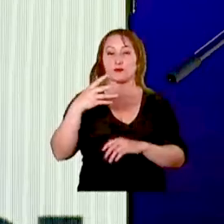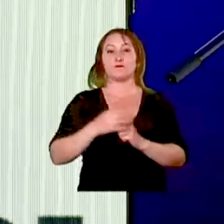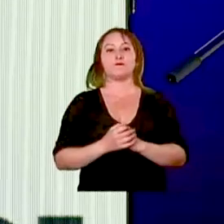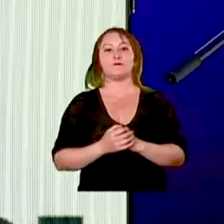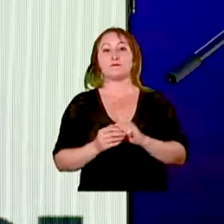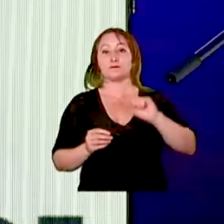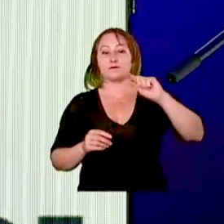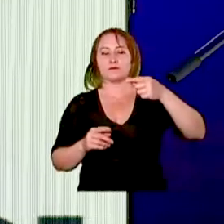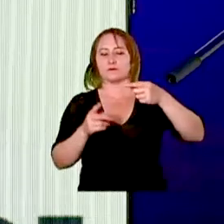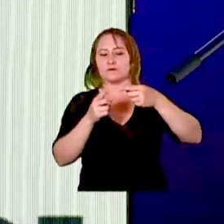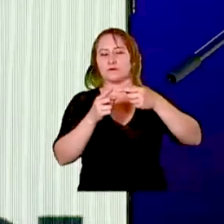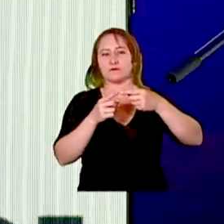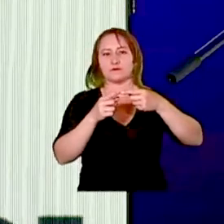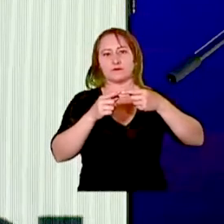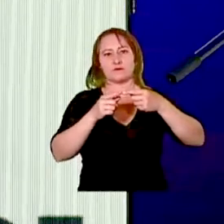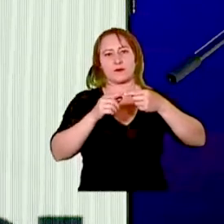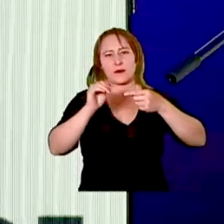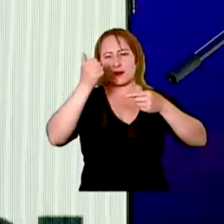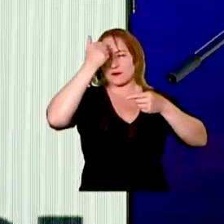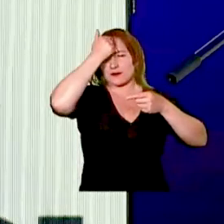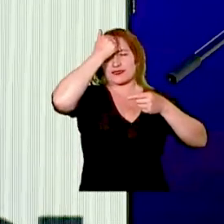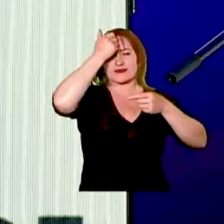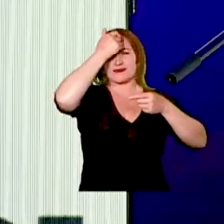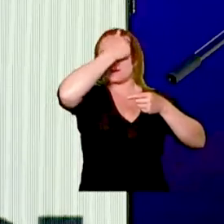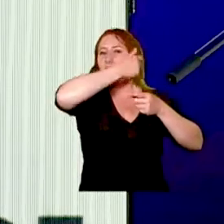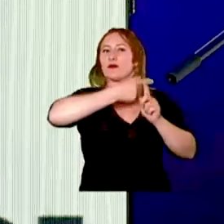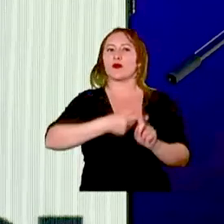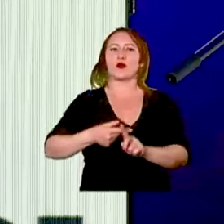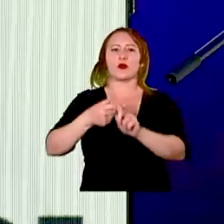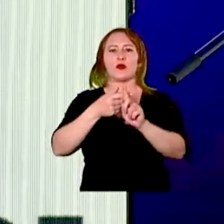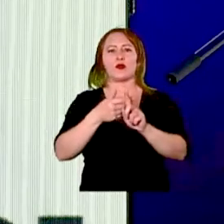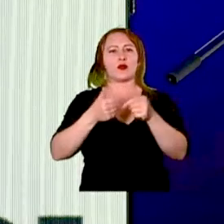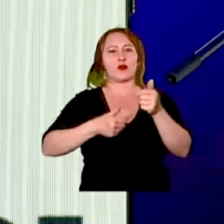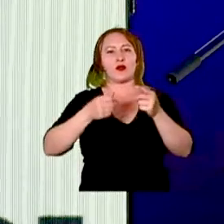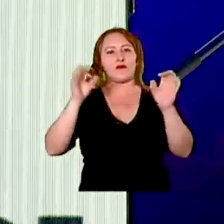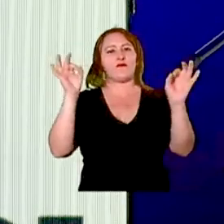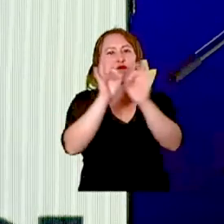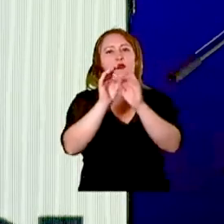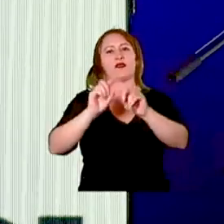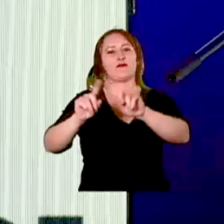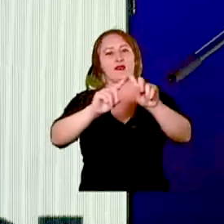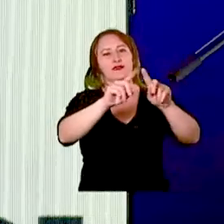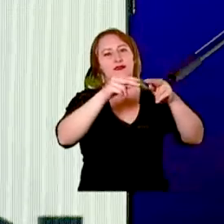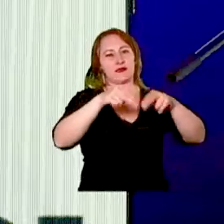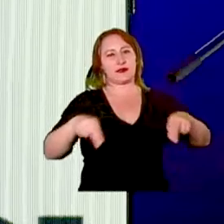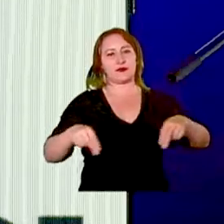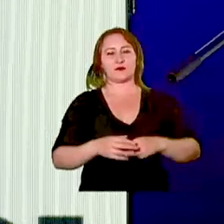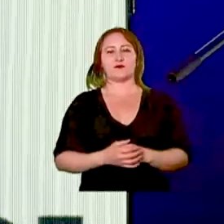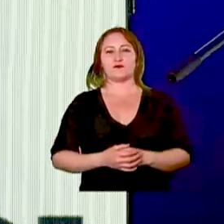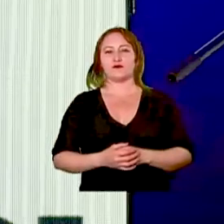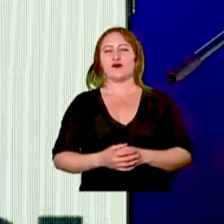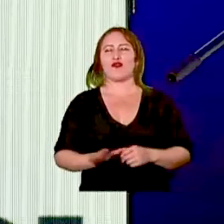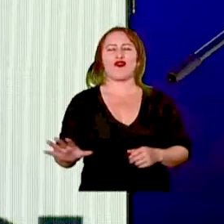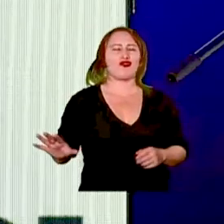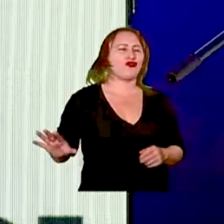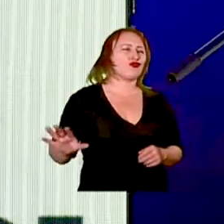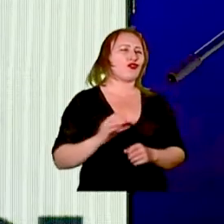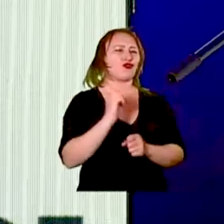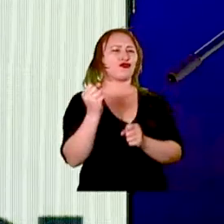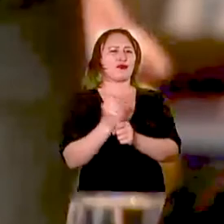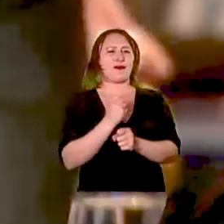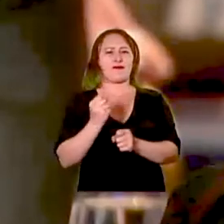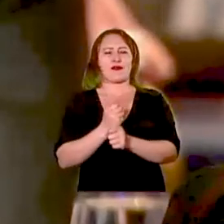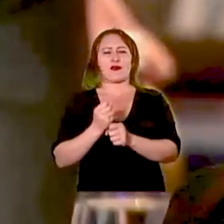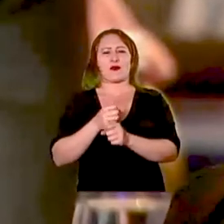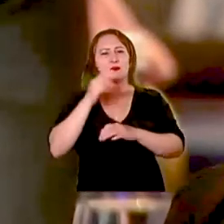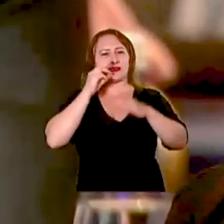el pilar fundamental de la Procuraduría desde que me posesioné, que es el enfoque diferencial y de género. Todo el trabajo de la Procuraduría en